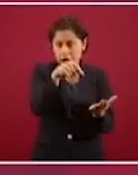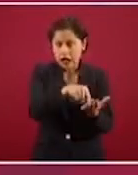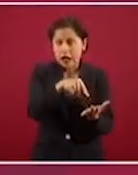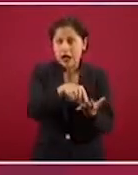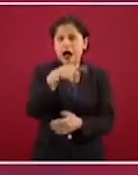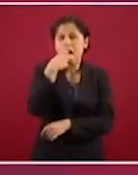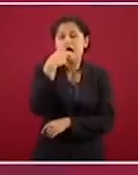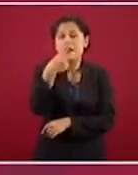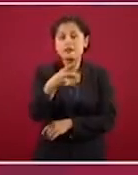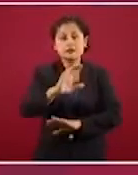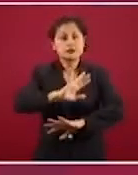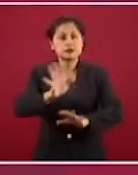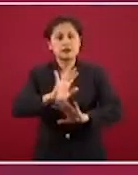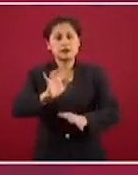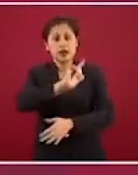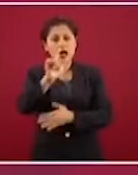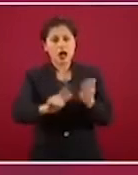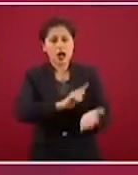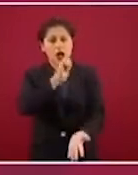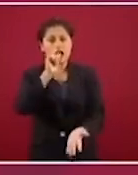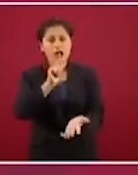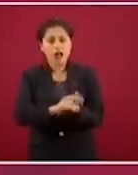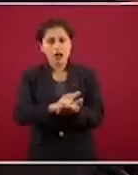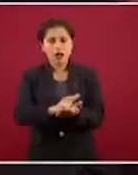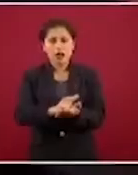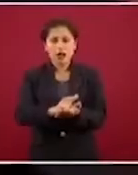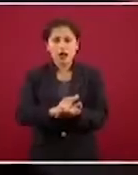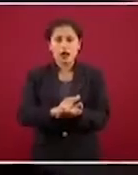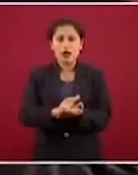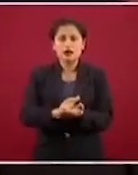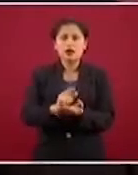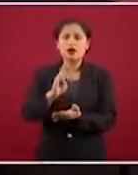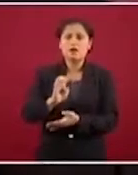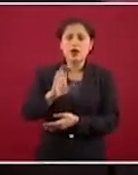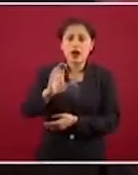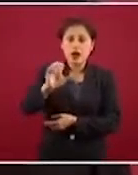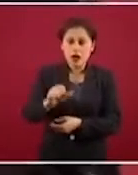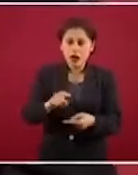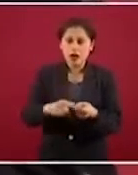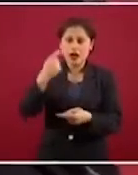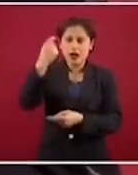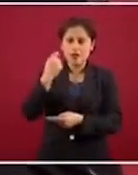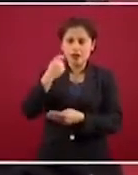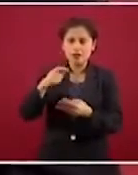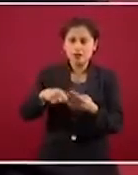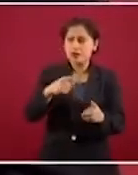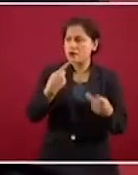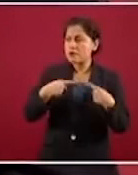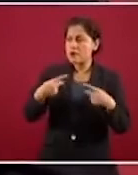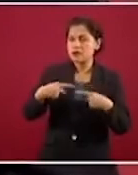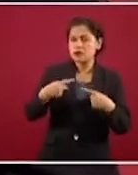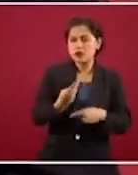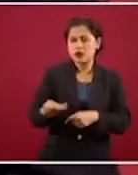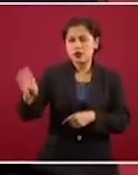hay que entregar pensiones a adultos mayores, a niñas, niños con discapacidad, ya por ley hay que entregar becas a